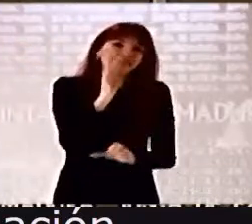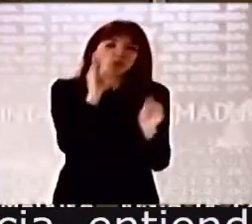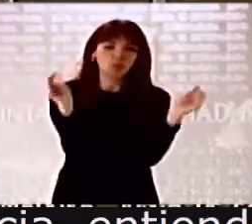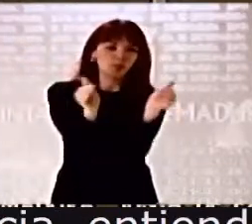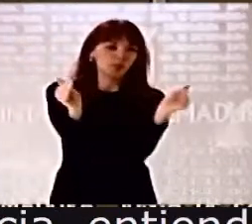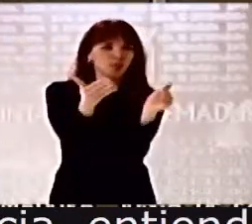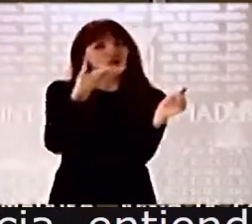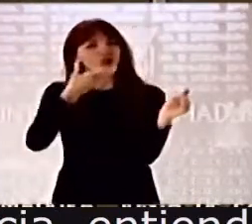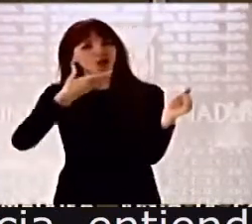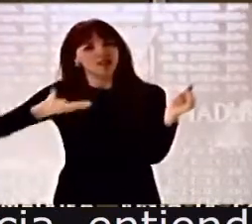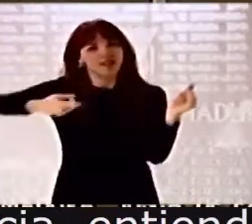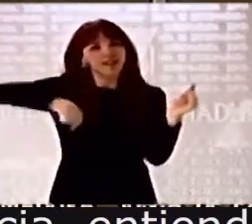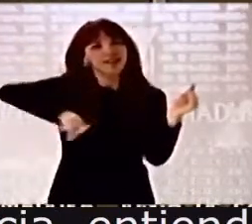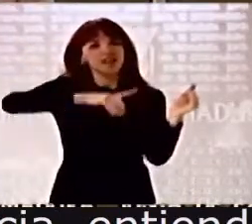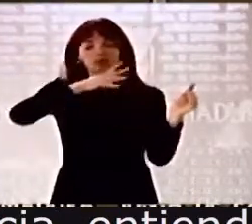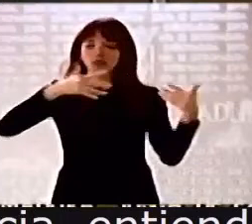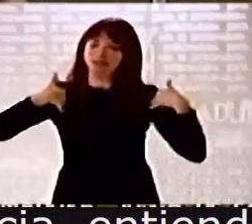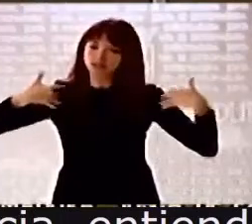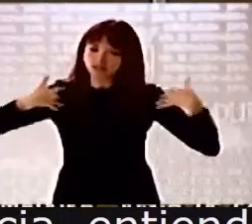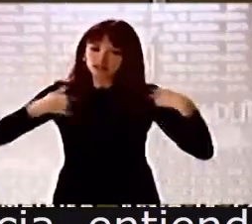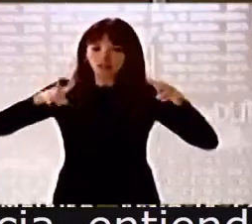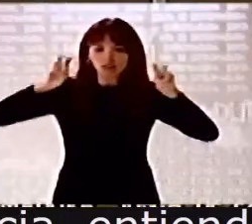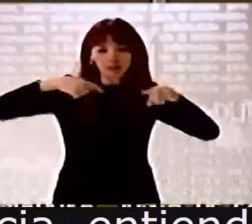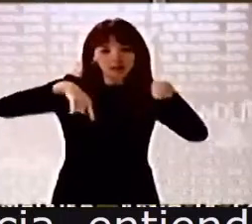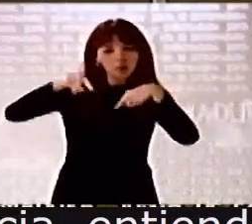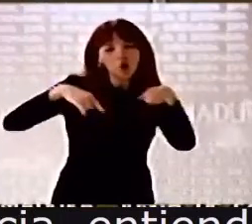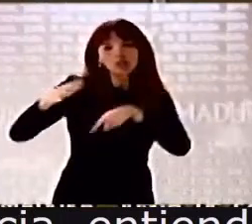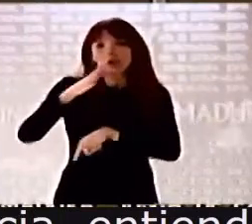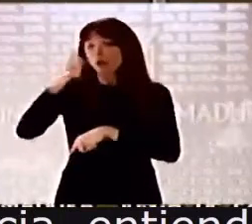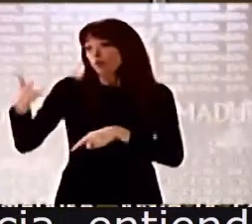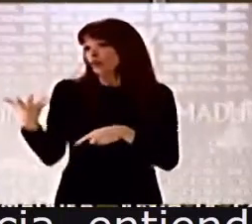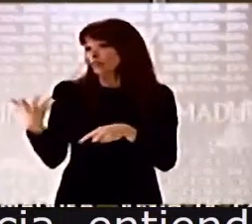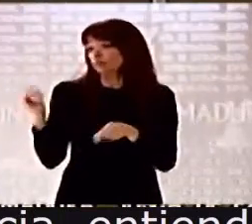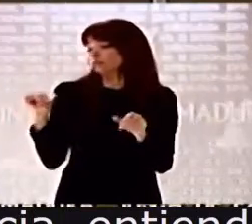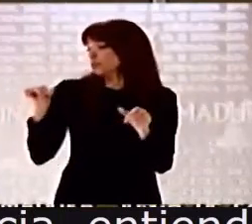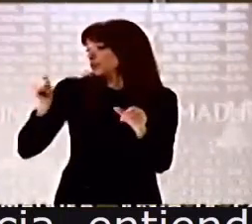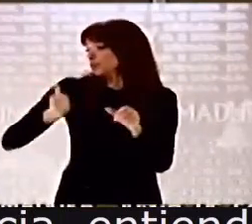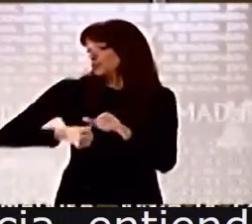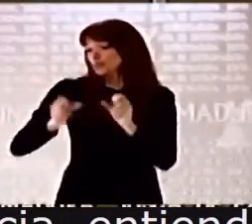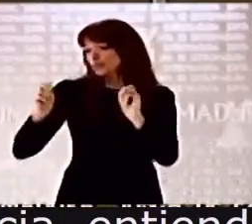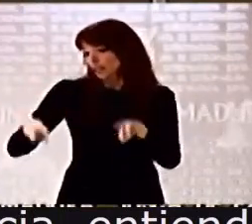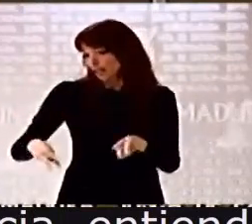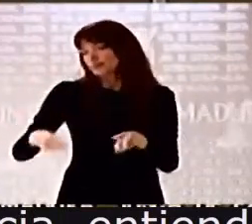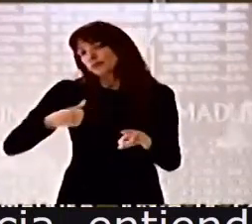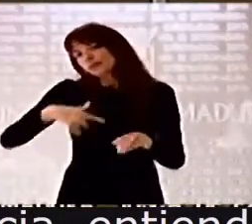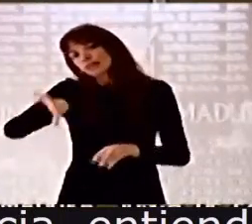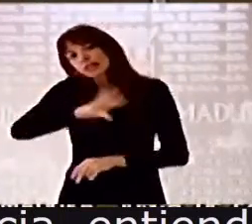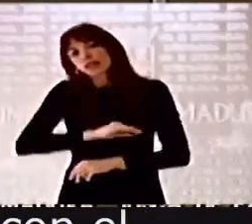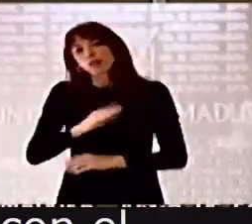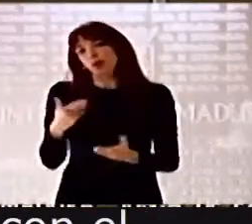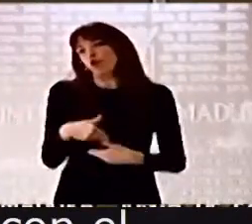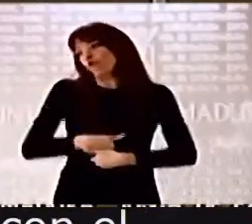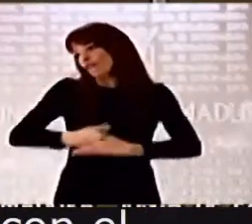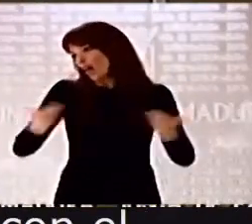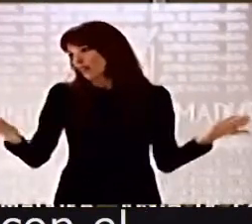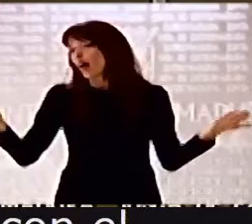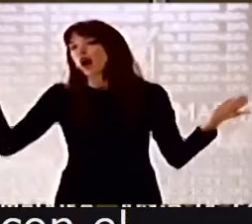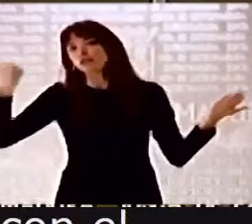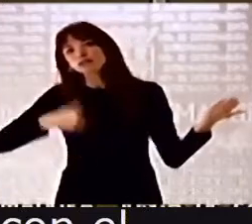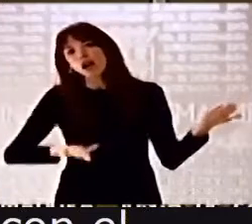pequeñito, porque lo hemos pasado muy mal con el transporte, porque hemos tenido que estar sin transporte aéreo mucho tiempo, ¿no? Pero yo confío que se